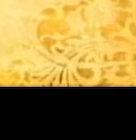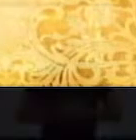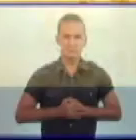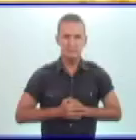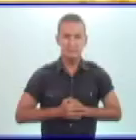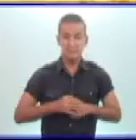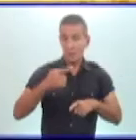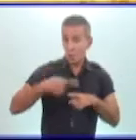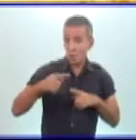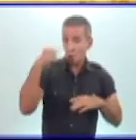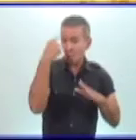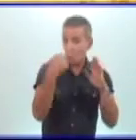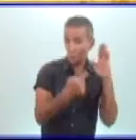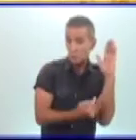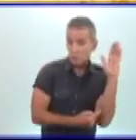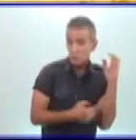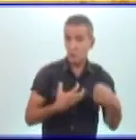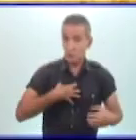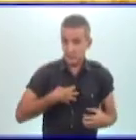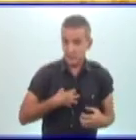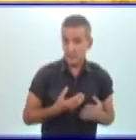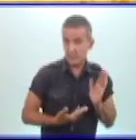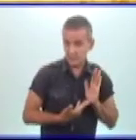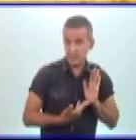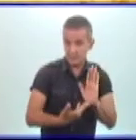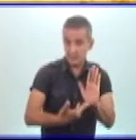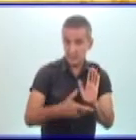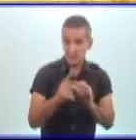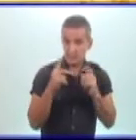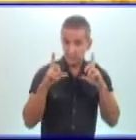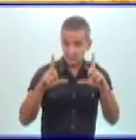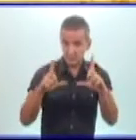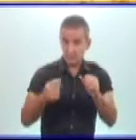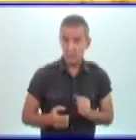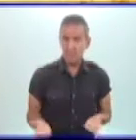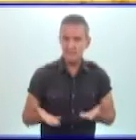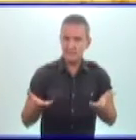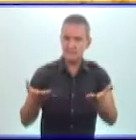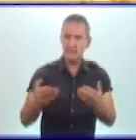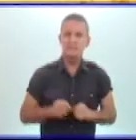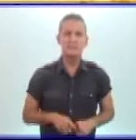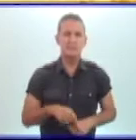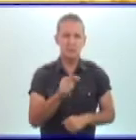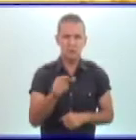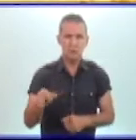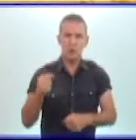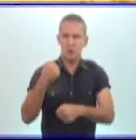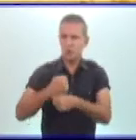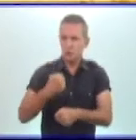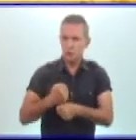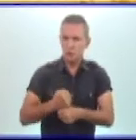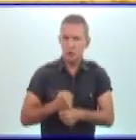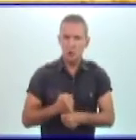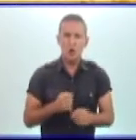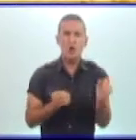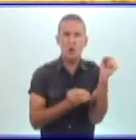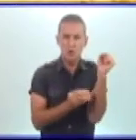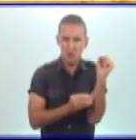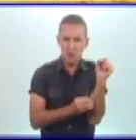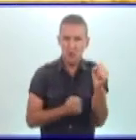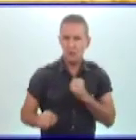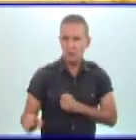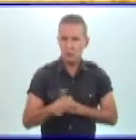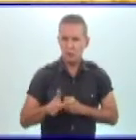Otra característica que tienen en pantalla es precisamente el desarrollo de la clase obrera, la cual se convirtió en la fuerza social portadora del